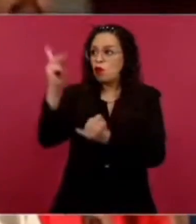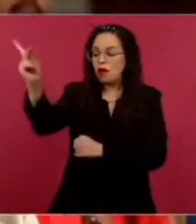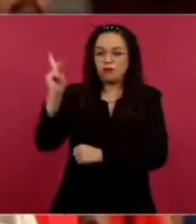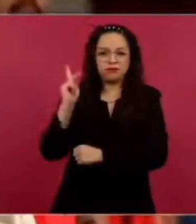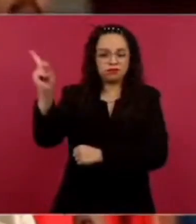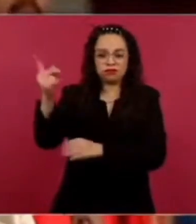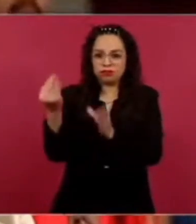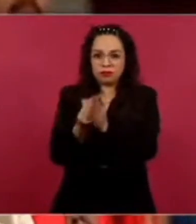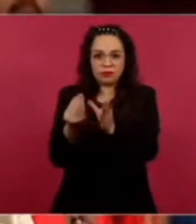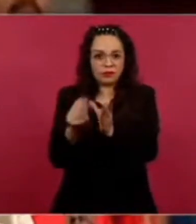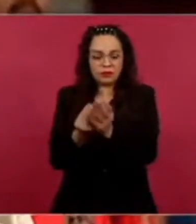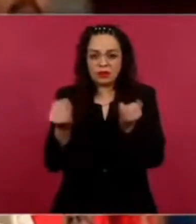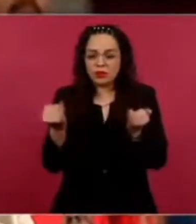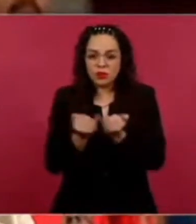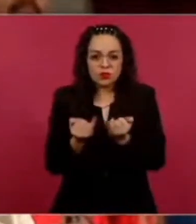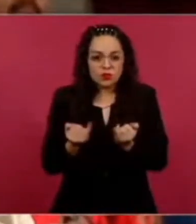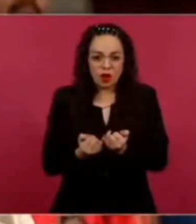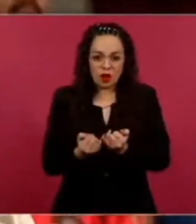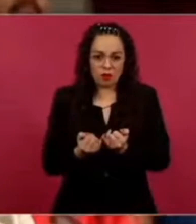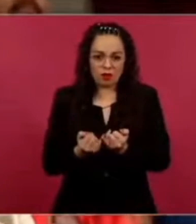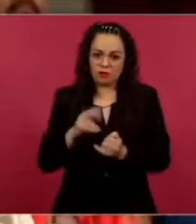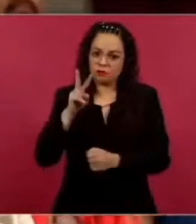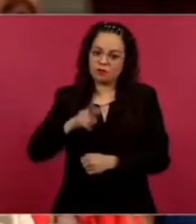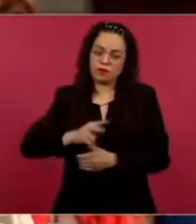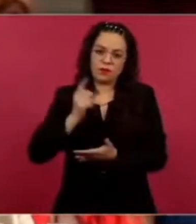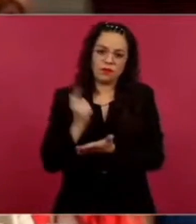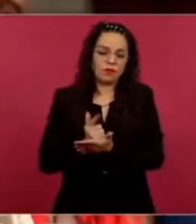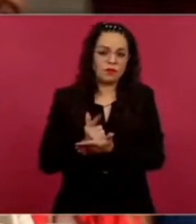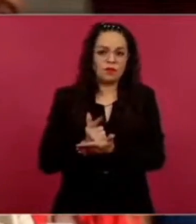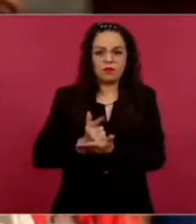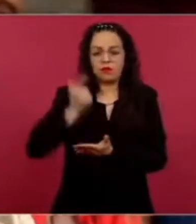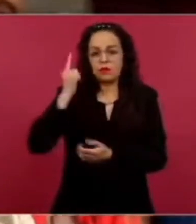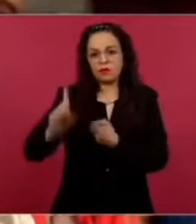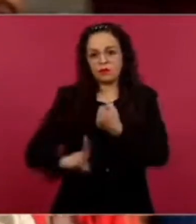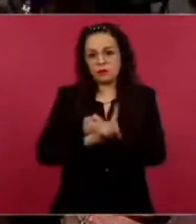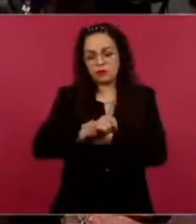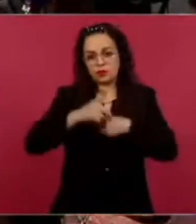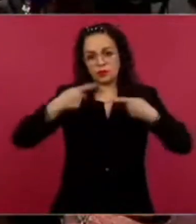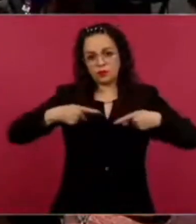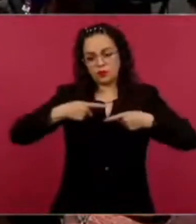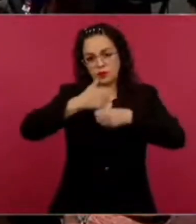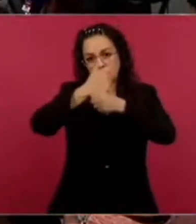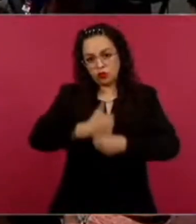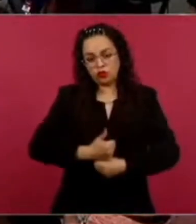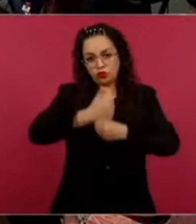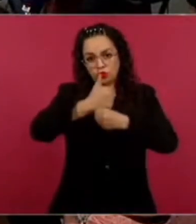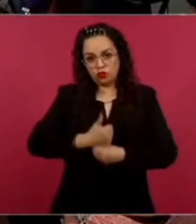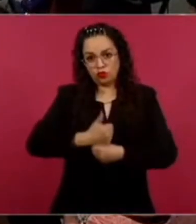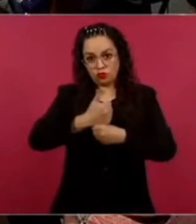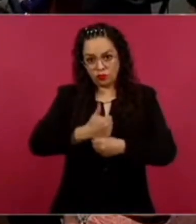que pues tiene estas graves repercusiones en la población. Sí,